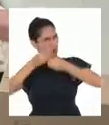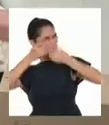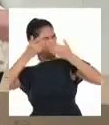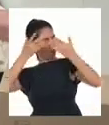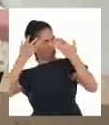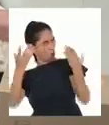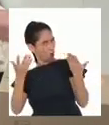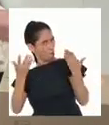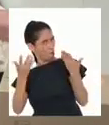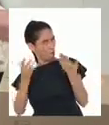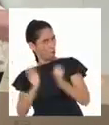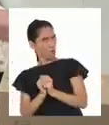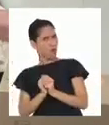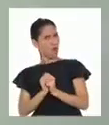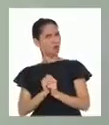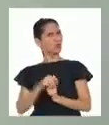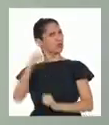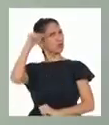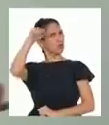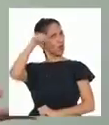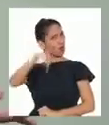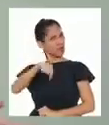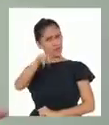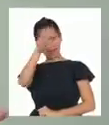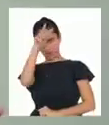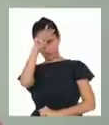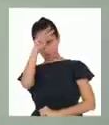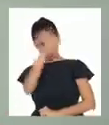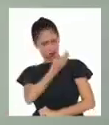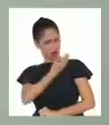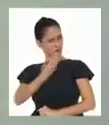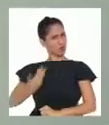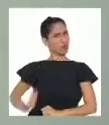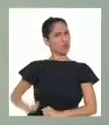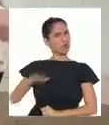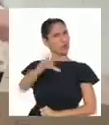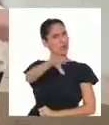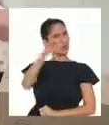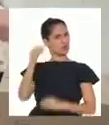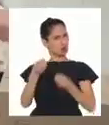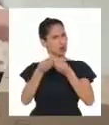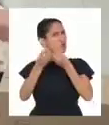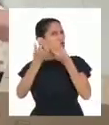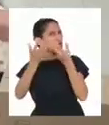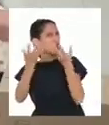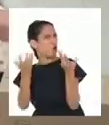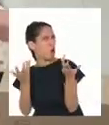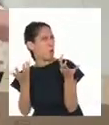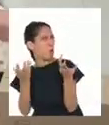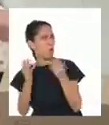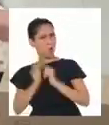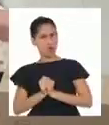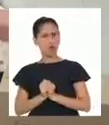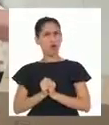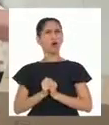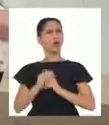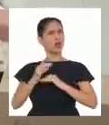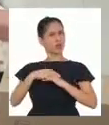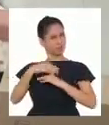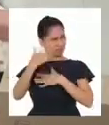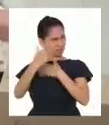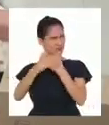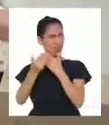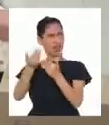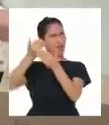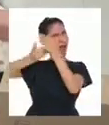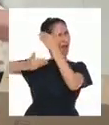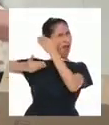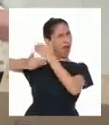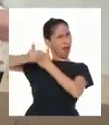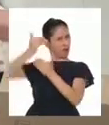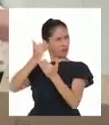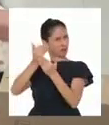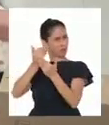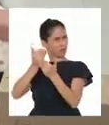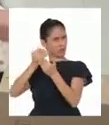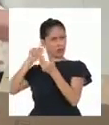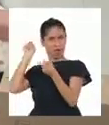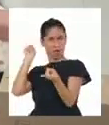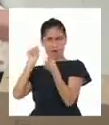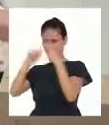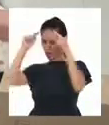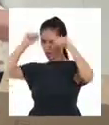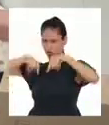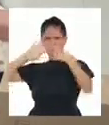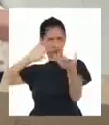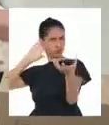las autoridades en el Perú desde que somos una república independiente. ¿Cuánto hemos cambiado desde entonces? ¿Es algo que todas